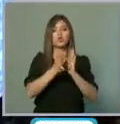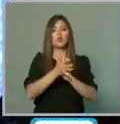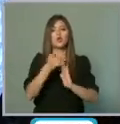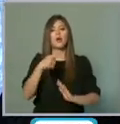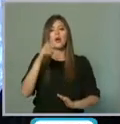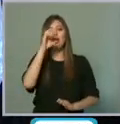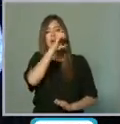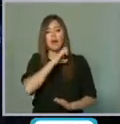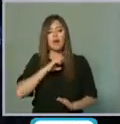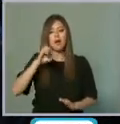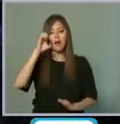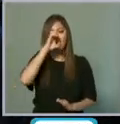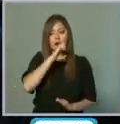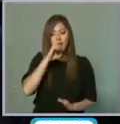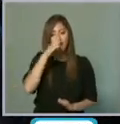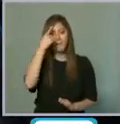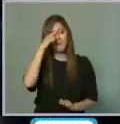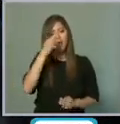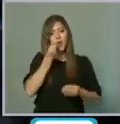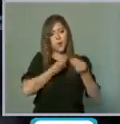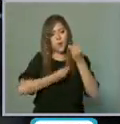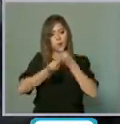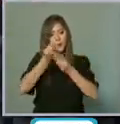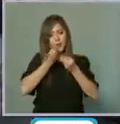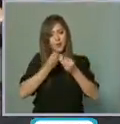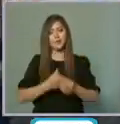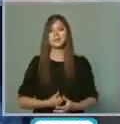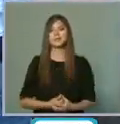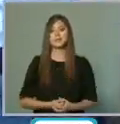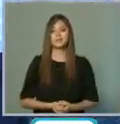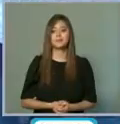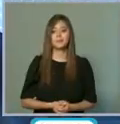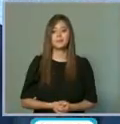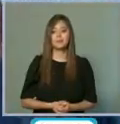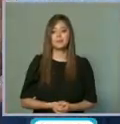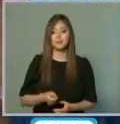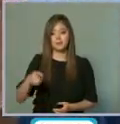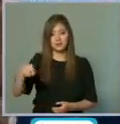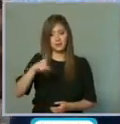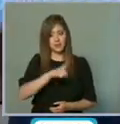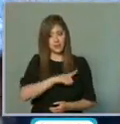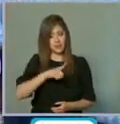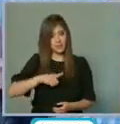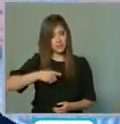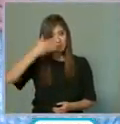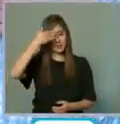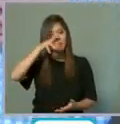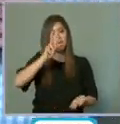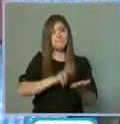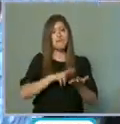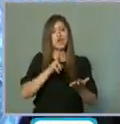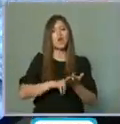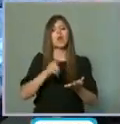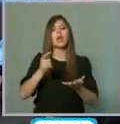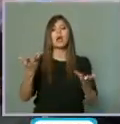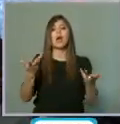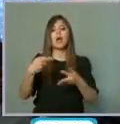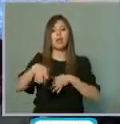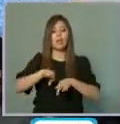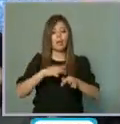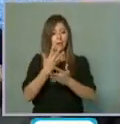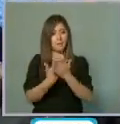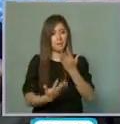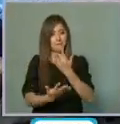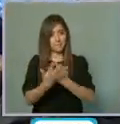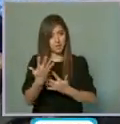aquí ponerlas a la hora de la comida. ¿A poco no? Hay que saber valorar la artesanía, tío Alberto.